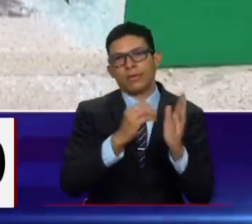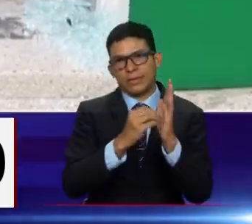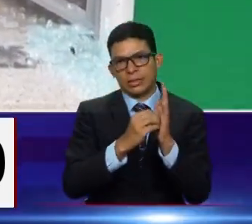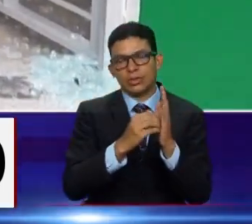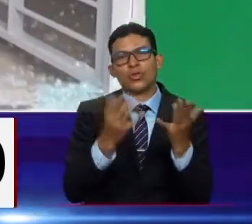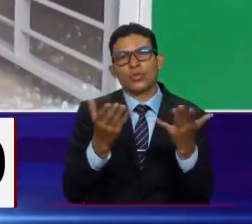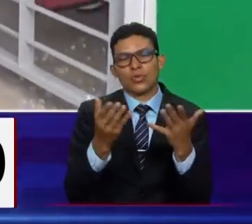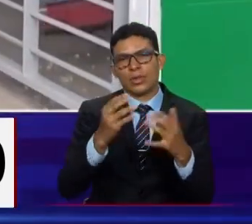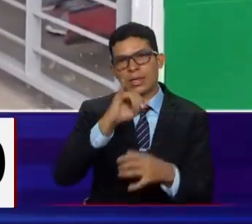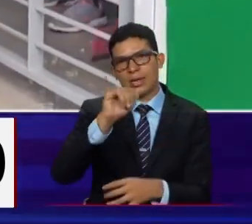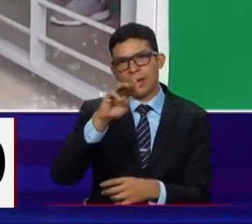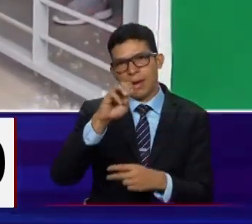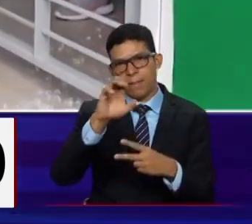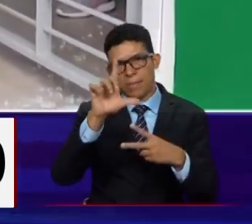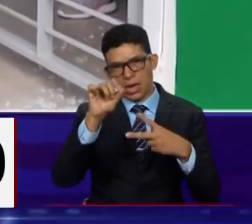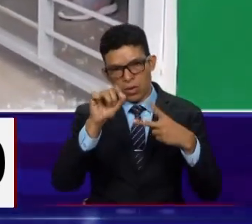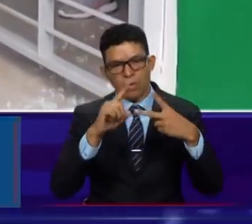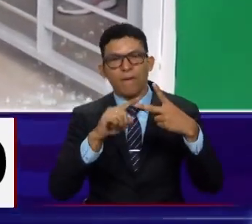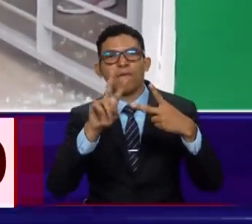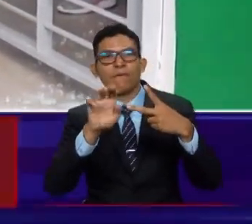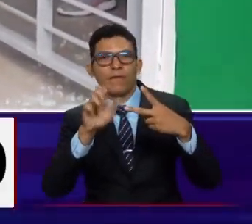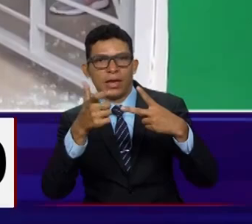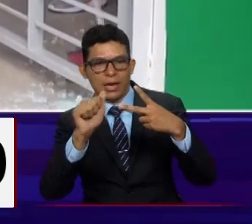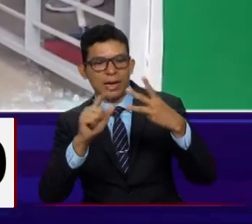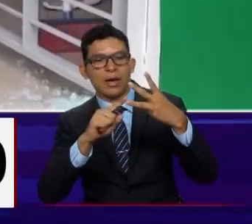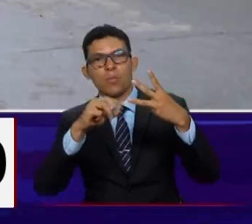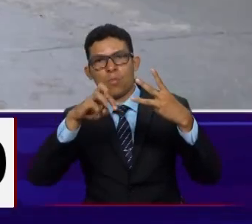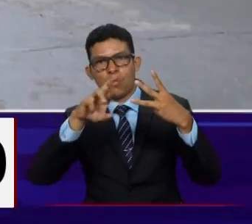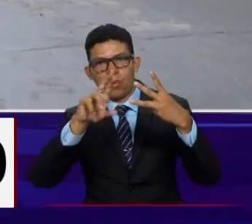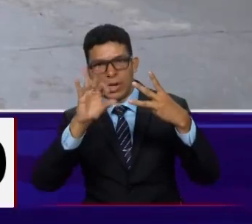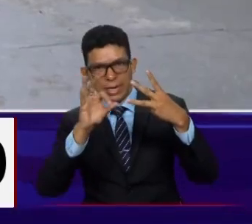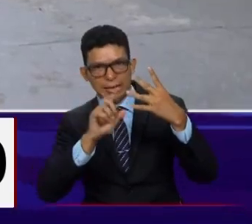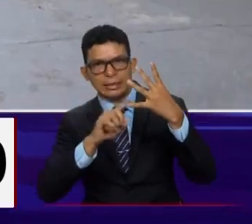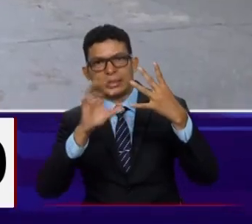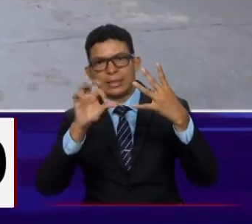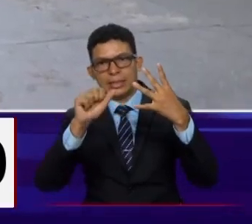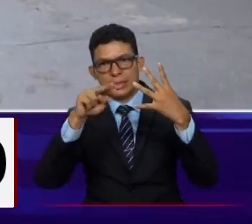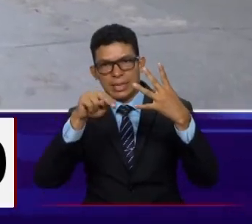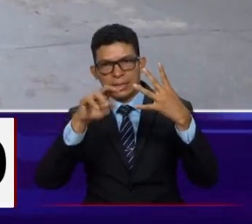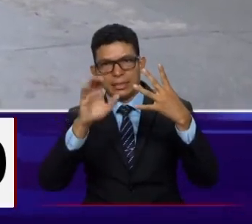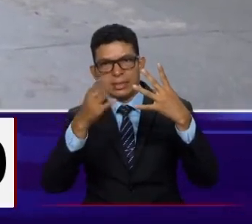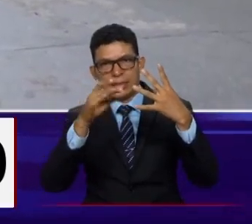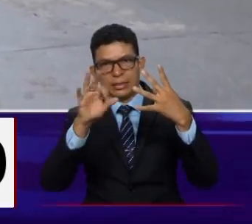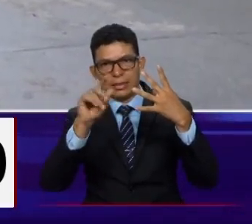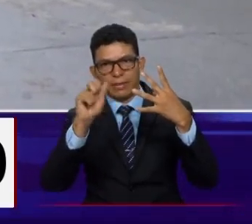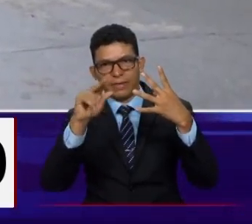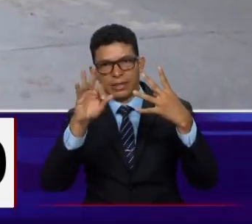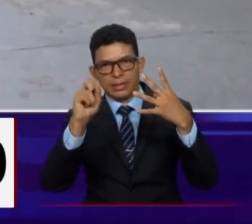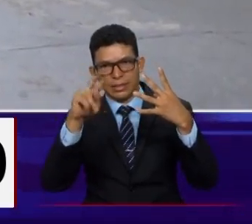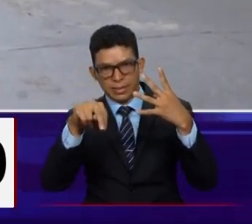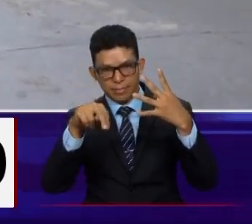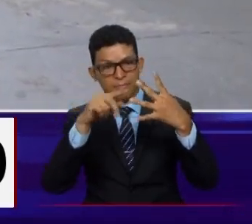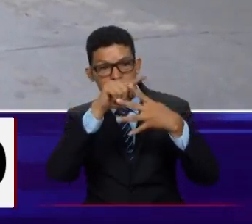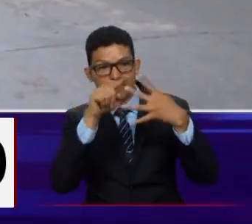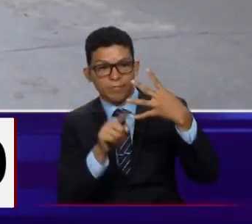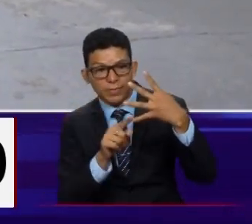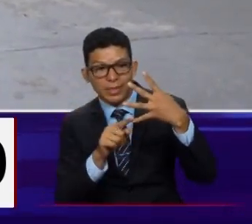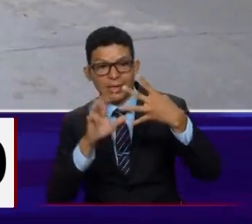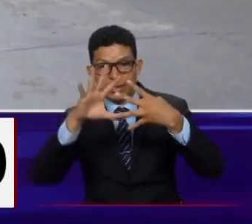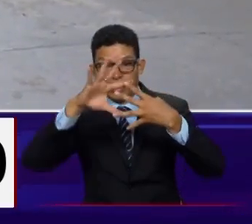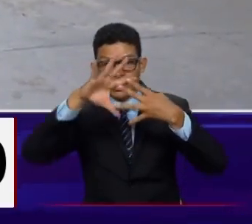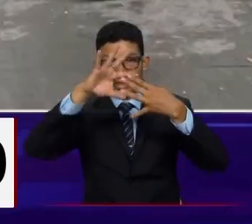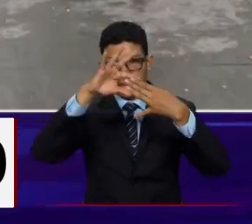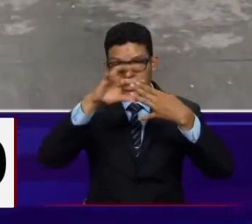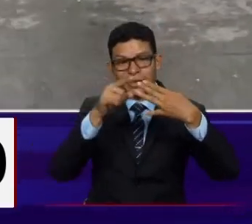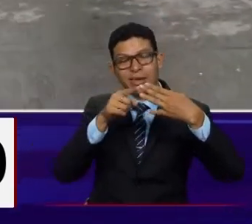jambaló la Vega y este año en morales y San Sebastián Como lo como ya lo habíamos mencionado tres de estos casos a manos de